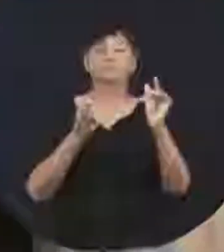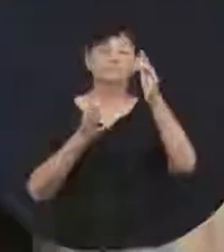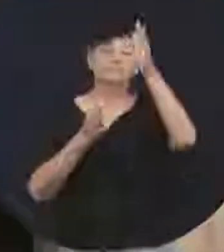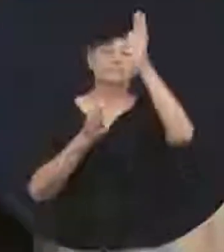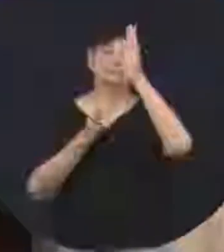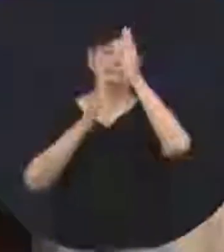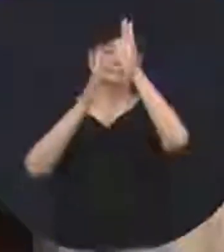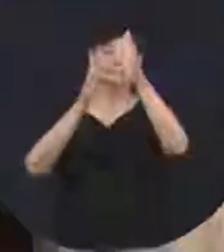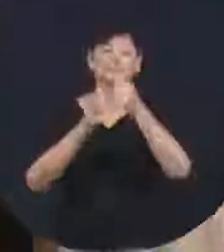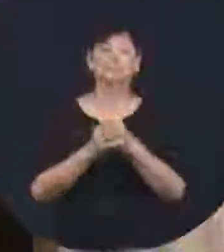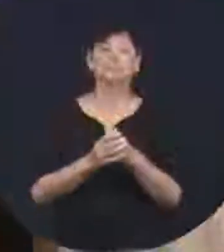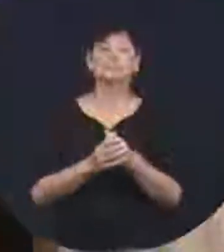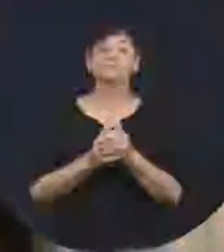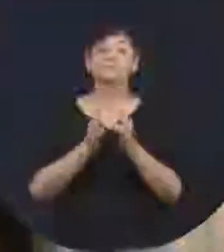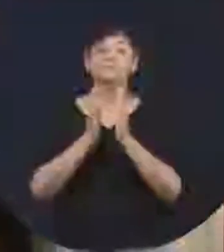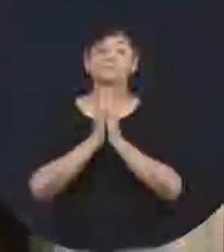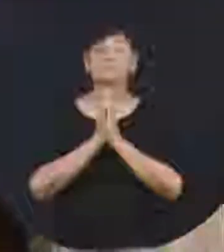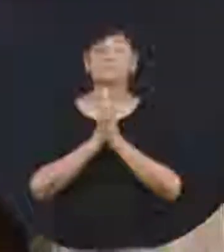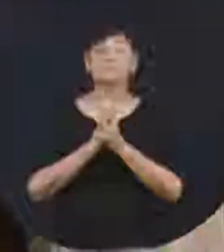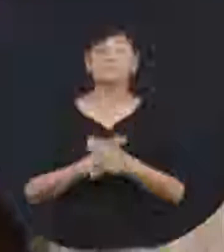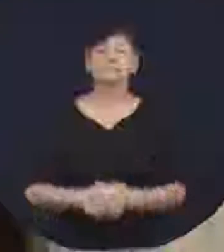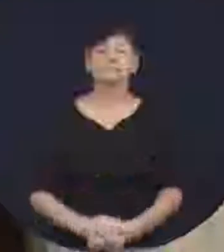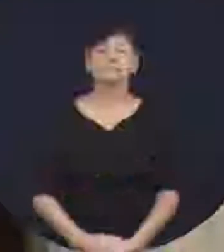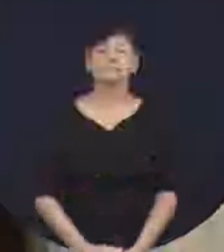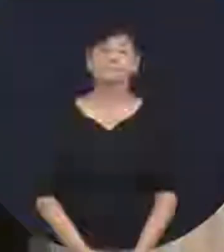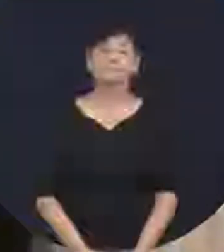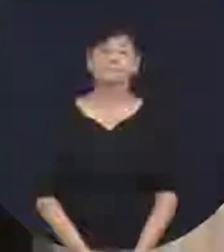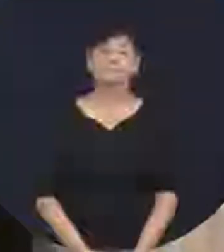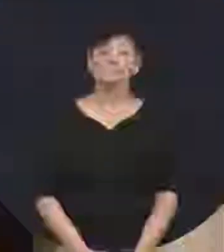de de Dios Dios Padre. Padre. Amén. Amén.